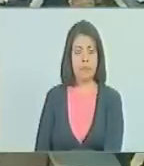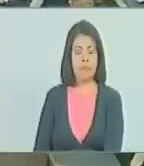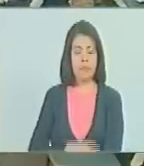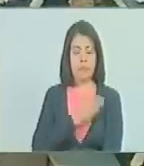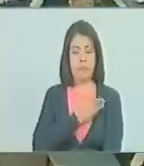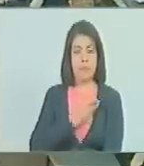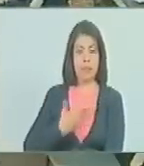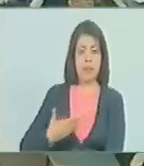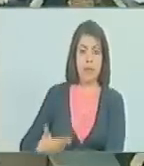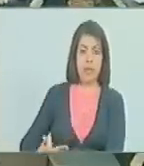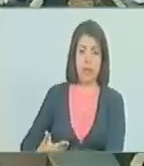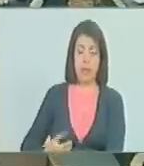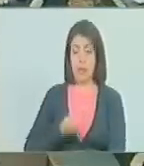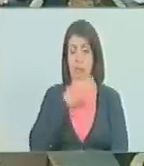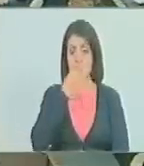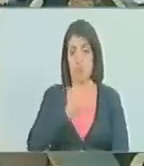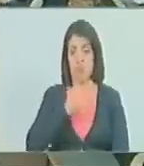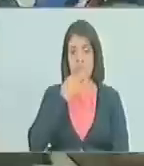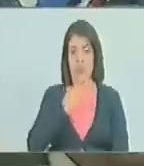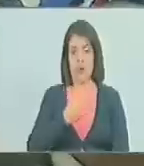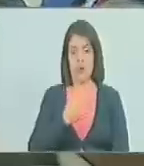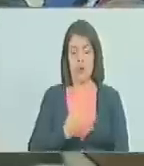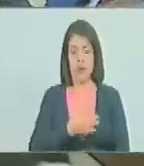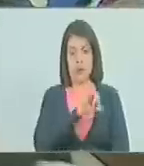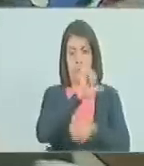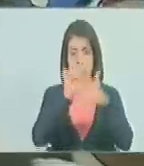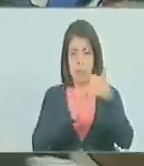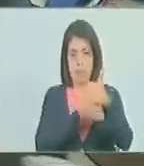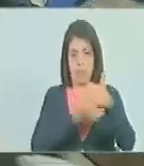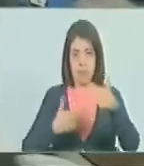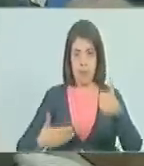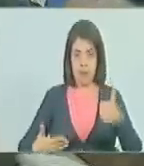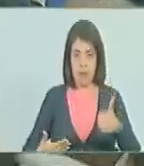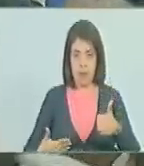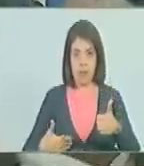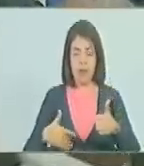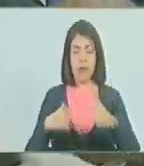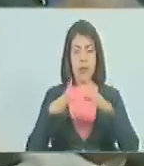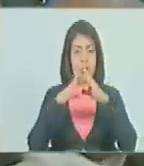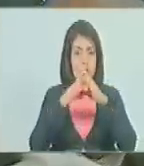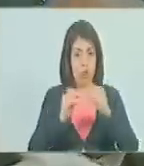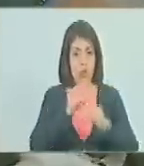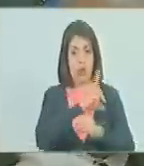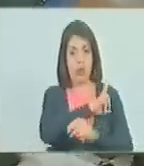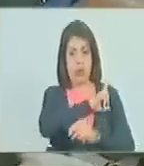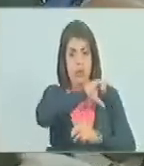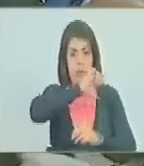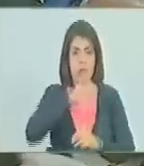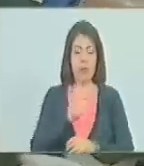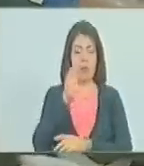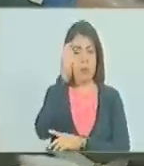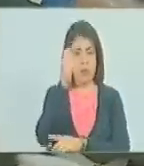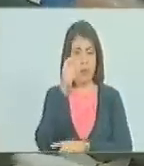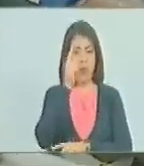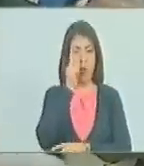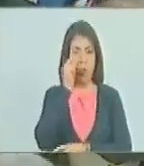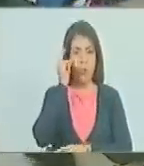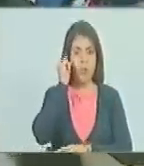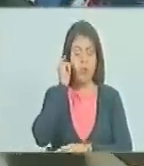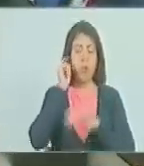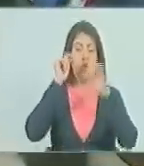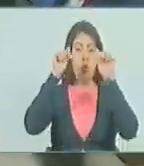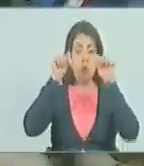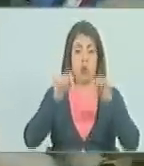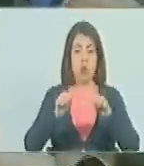Ciudadano presidente, buenas tardes, vicepresidenta, vicepresidente, no miembro de la directiva, colega diputada, diputado.